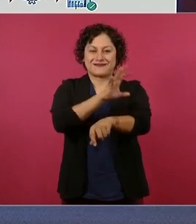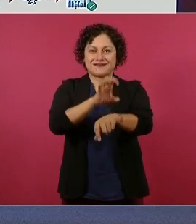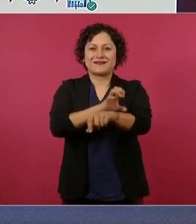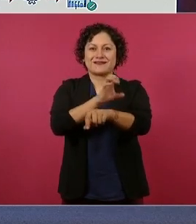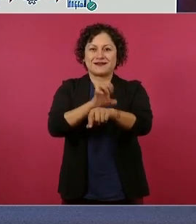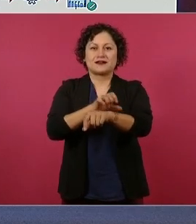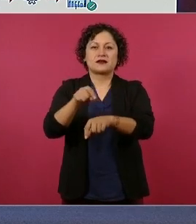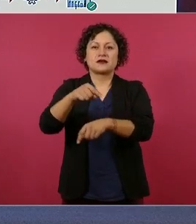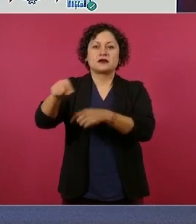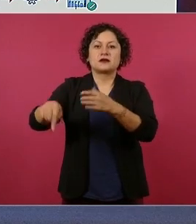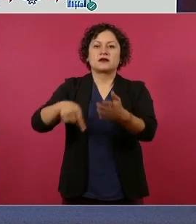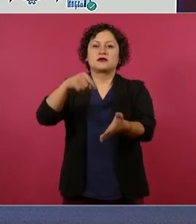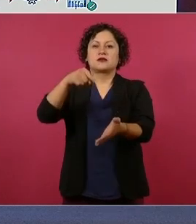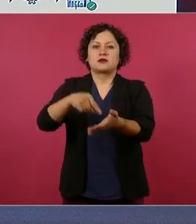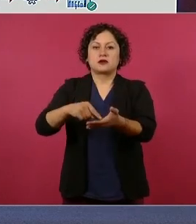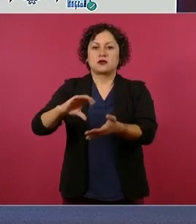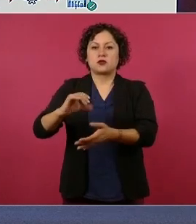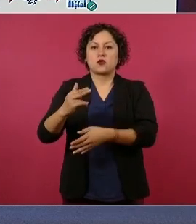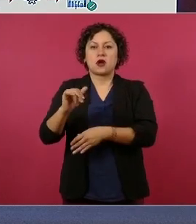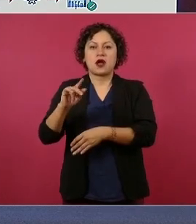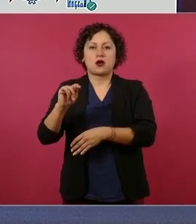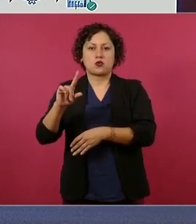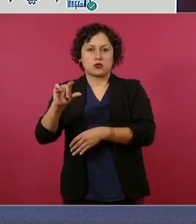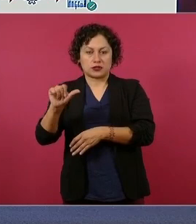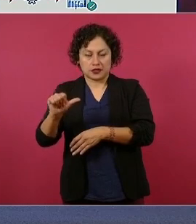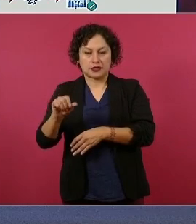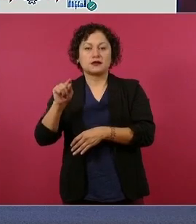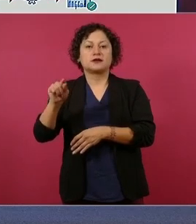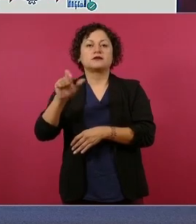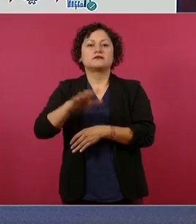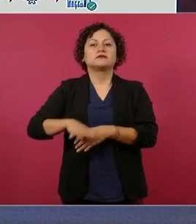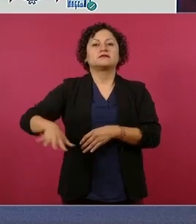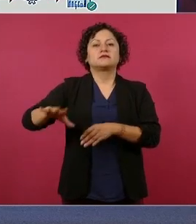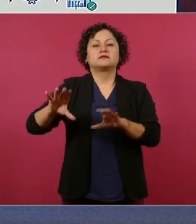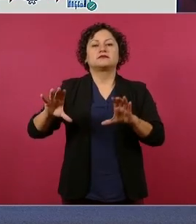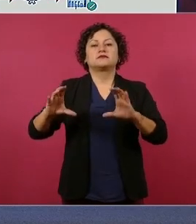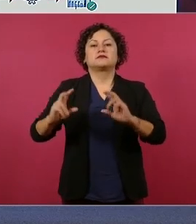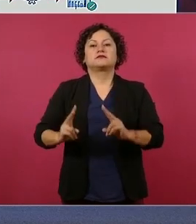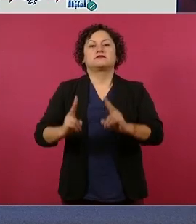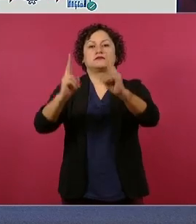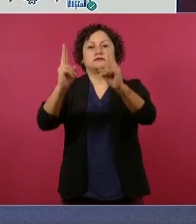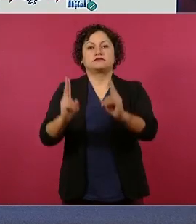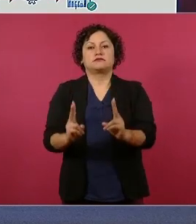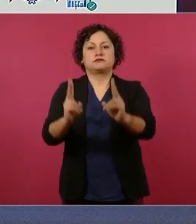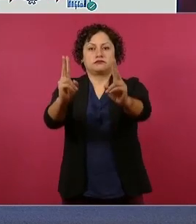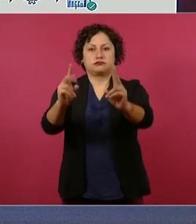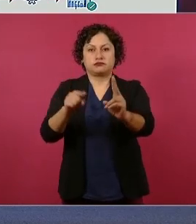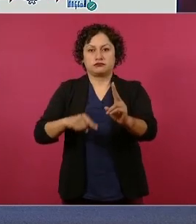está ubicada en el municipio de Cuautla. A través de esta sesión se determinó que fuera